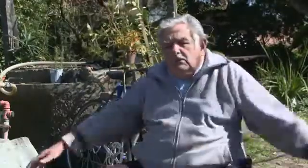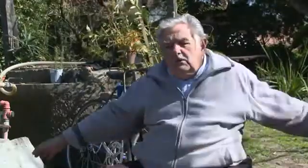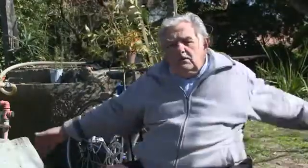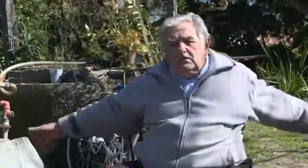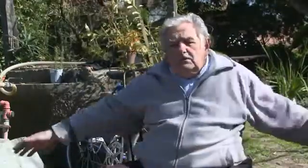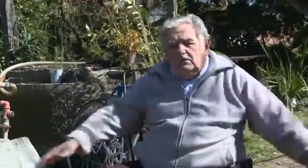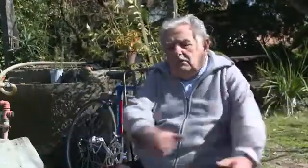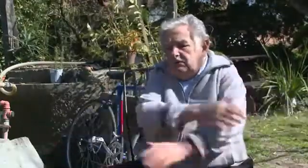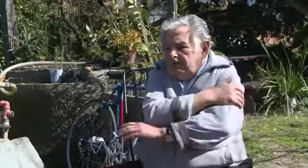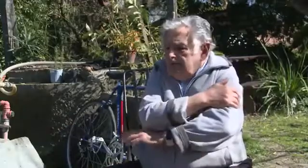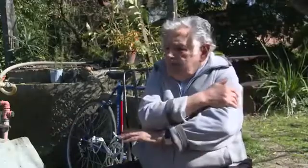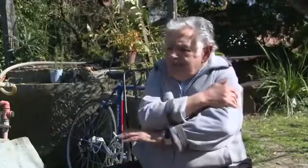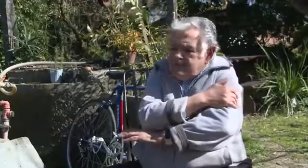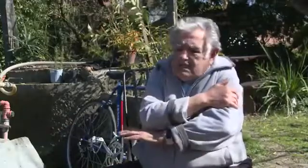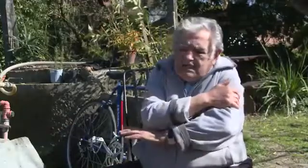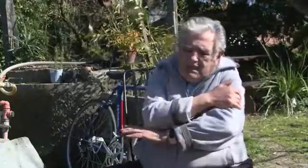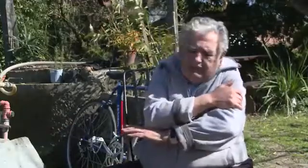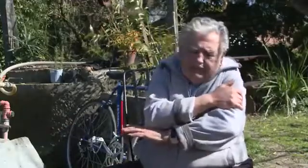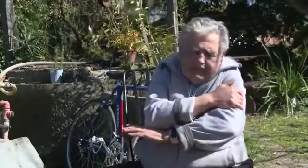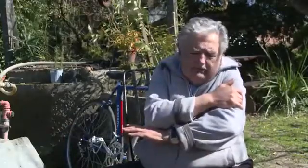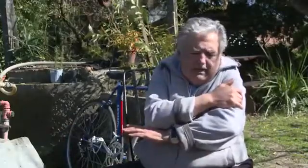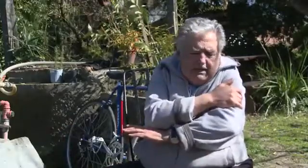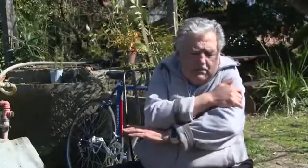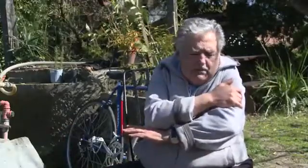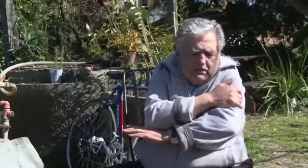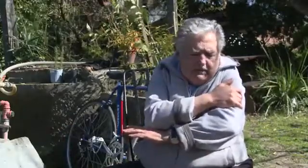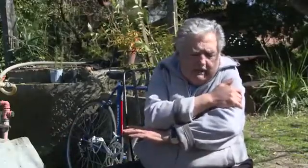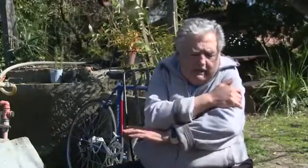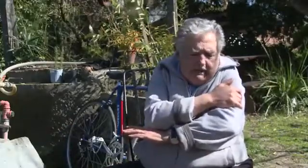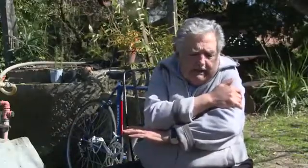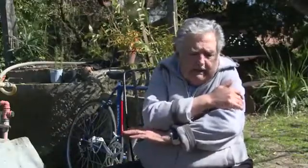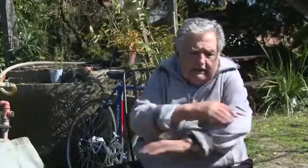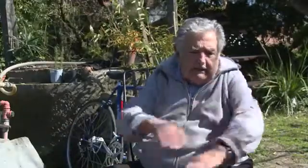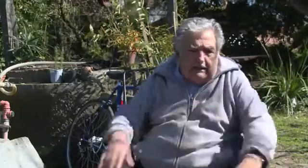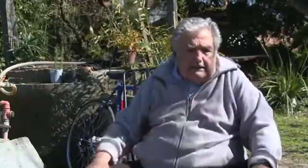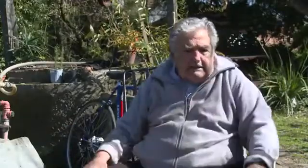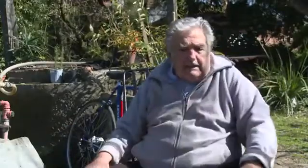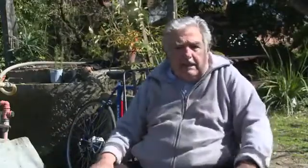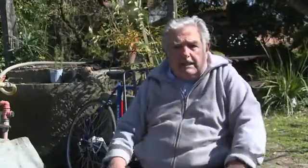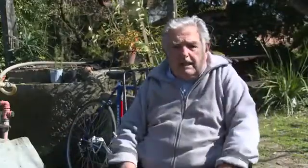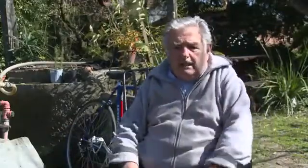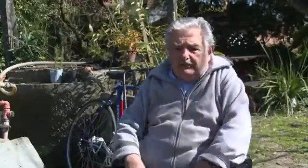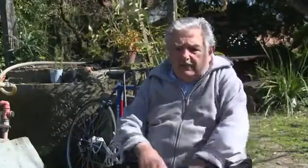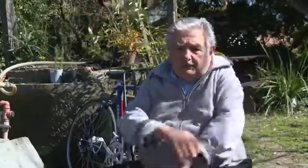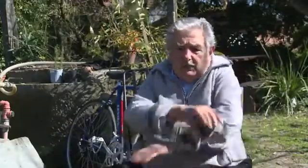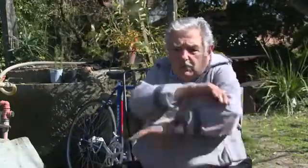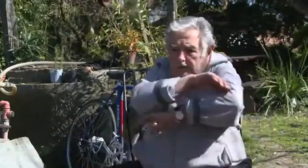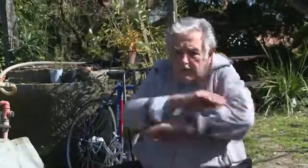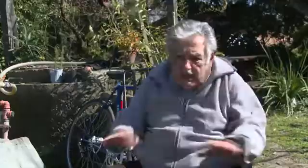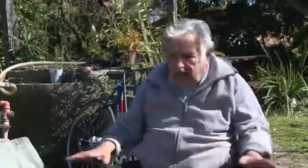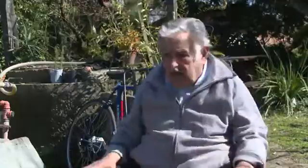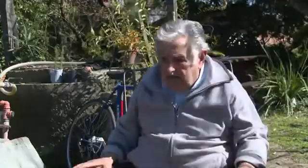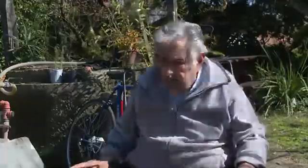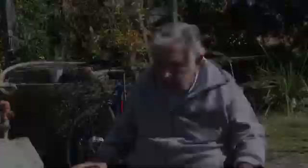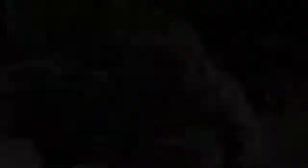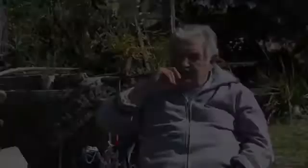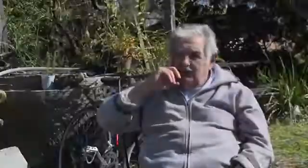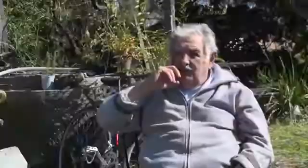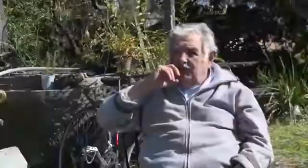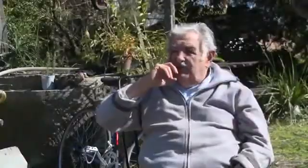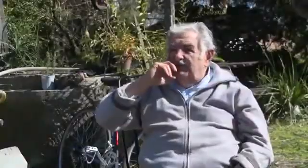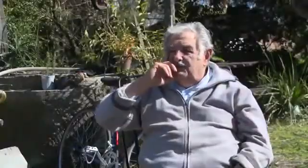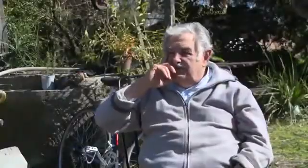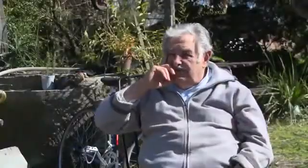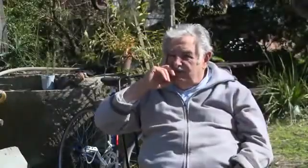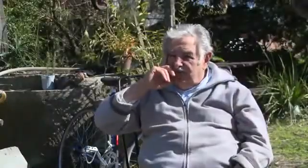Y todo, estoy rodeado de una manga, una nube de gente que se gana la vida por nada.